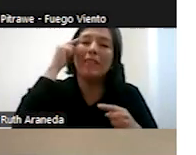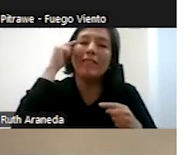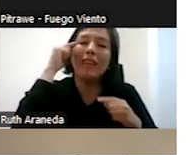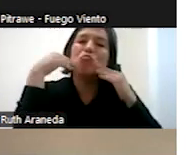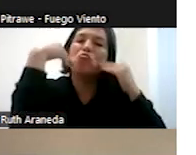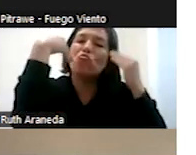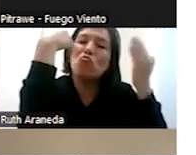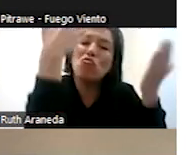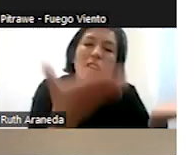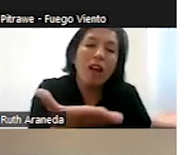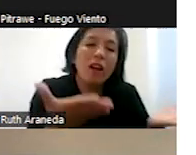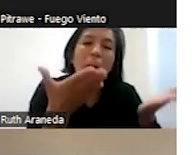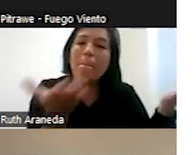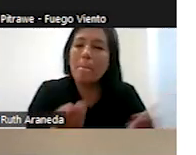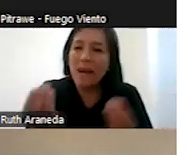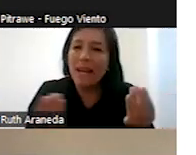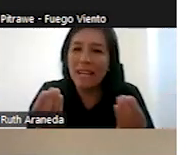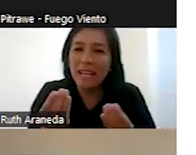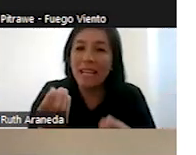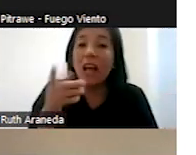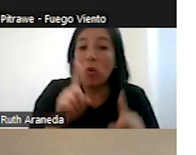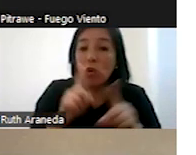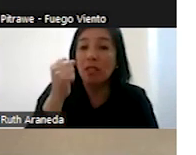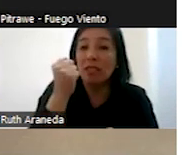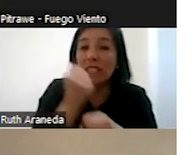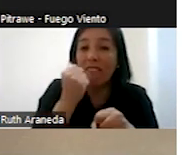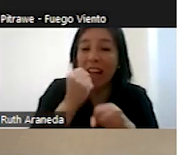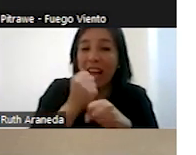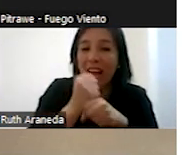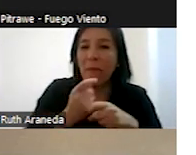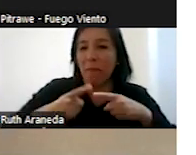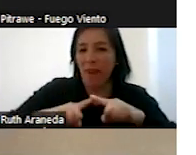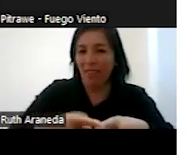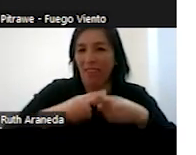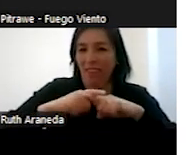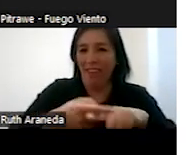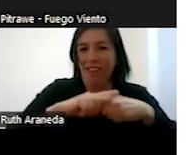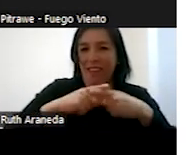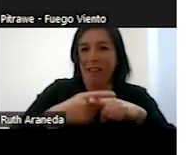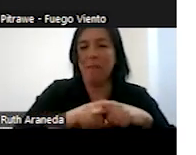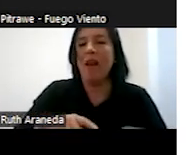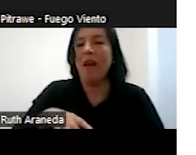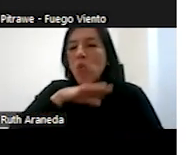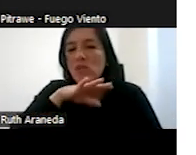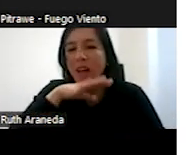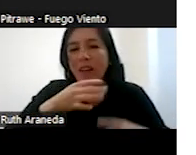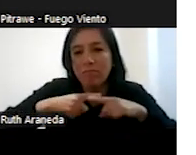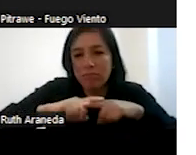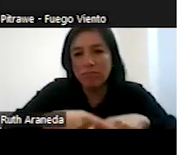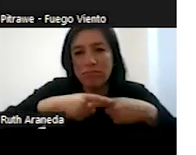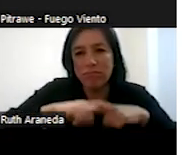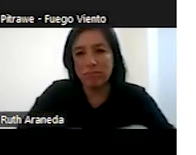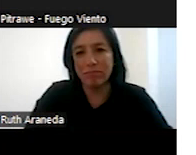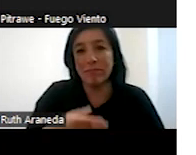torteras para el uso de hilar. No tenemos idea de los tejidos, pero están los artefactos para hilar. Y algo extraordinario que se encontró